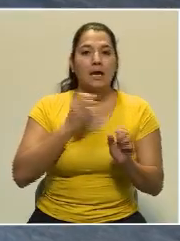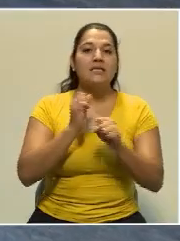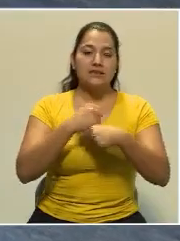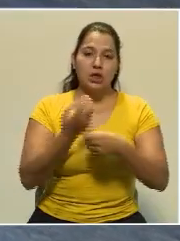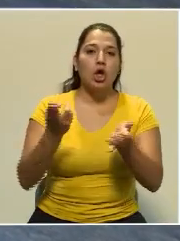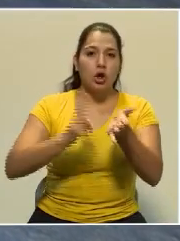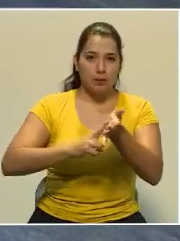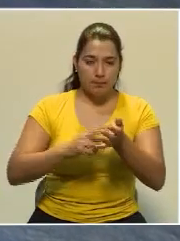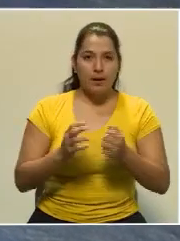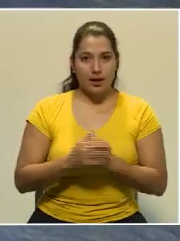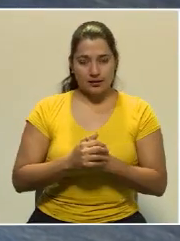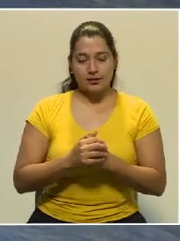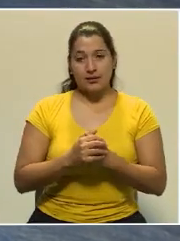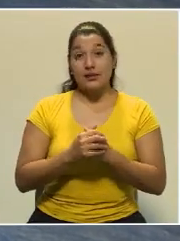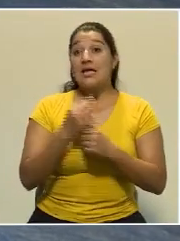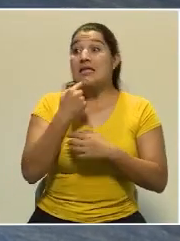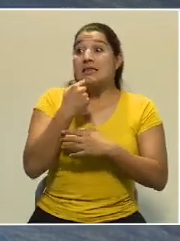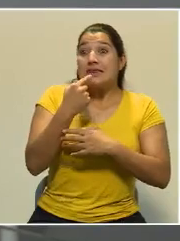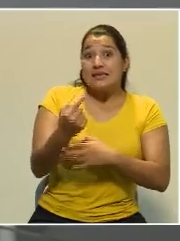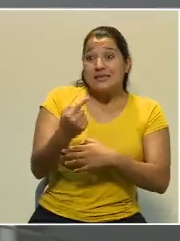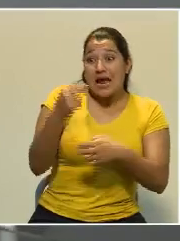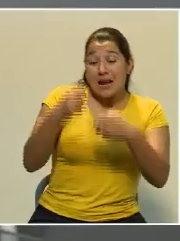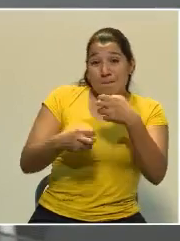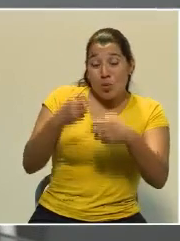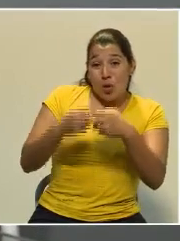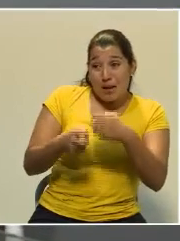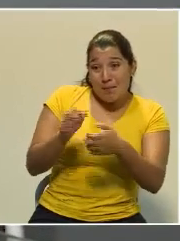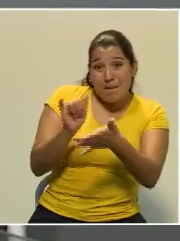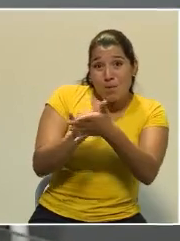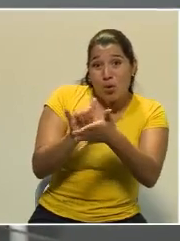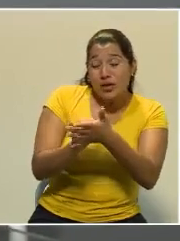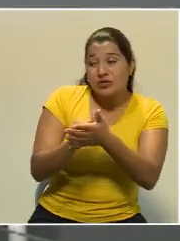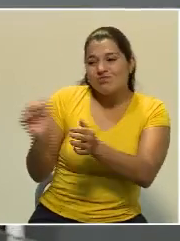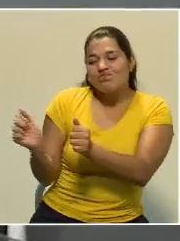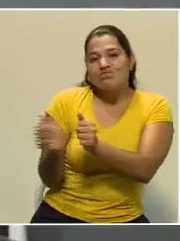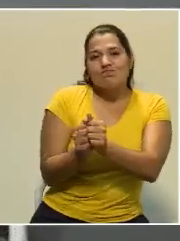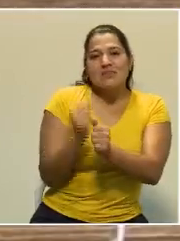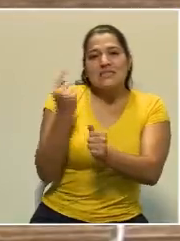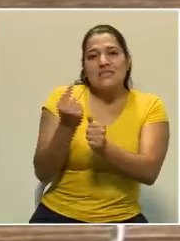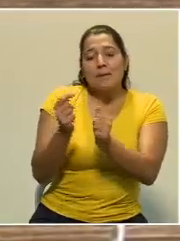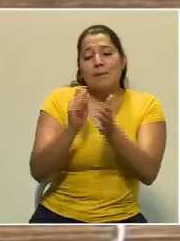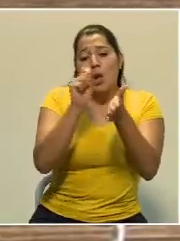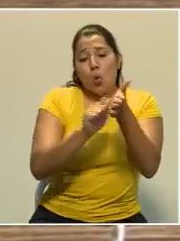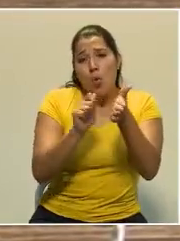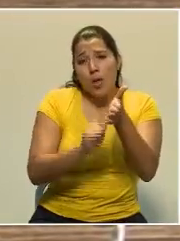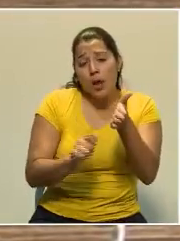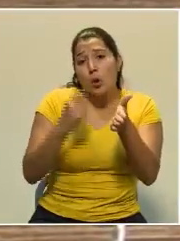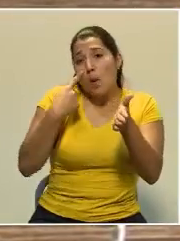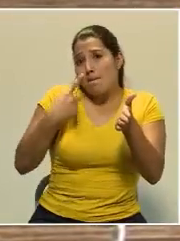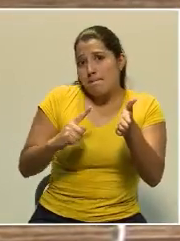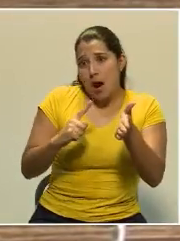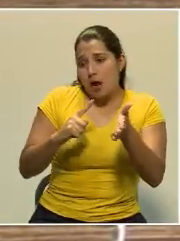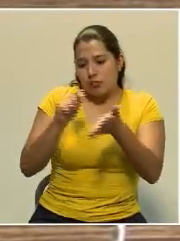Benach cuenta que una solución que ha tomado frente a este problema es cargar una libreta para escribir lo que quiere expresar cuando se topa con alguna situación